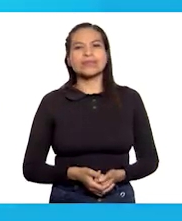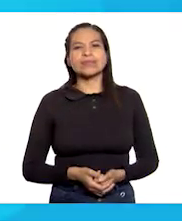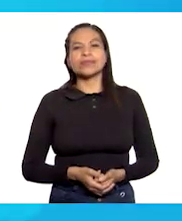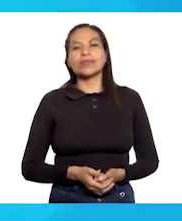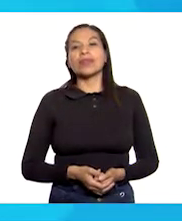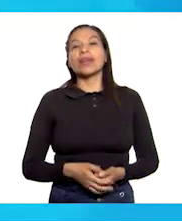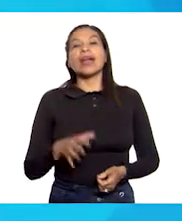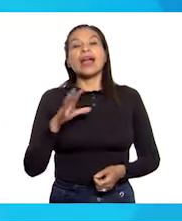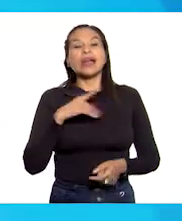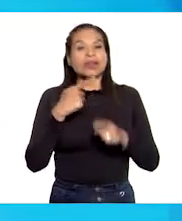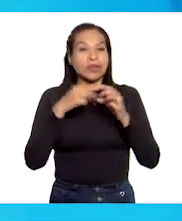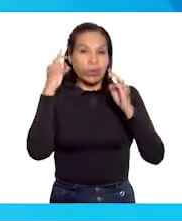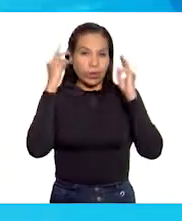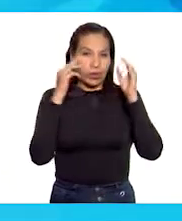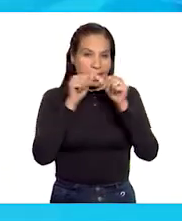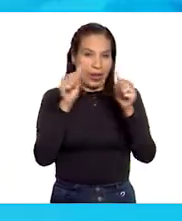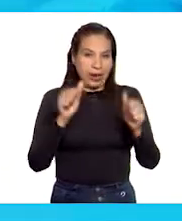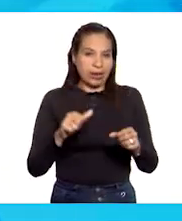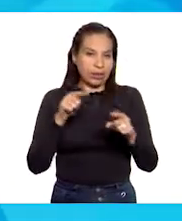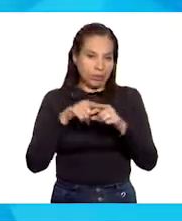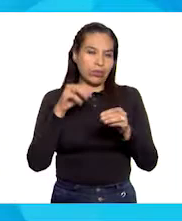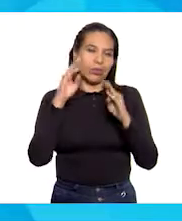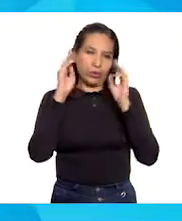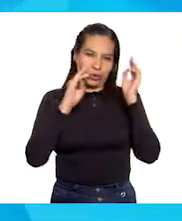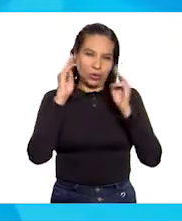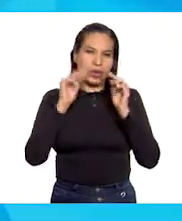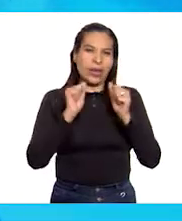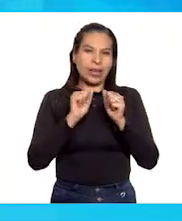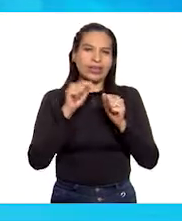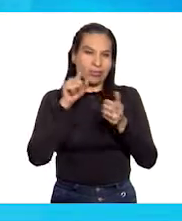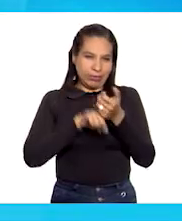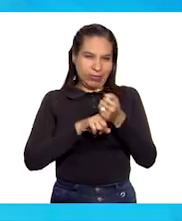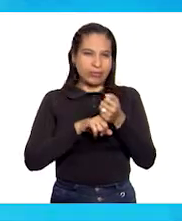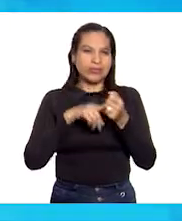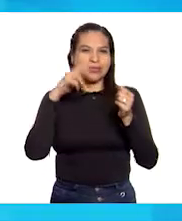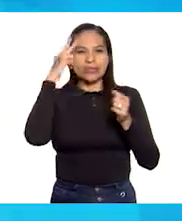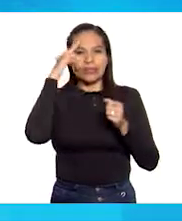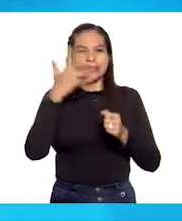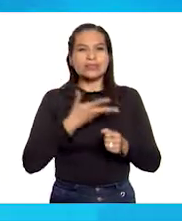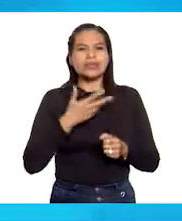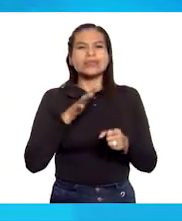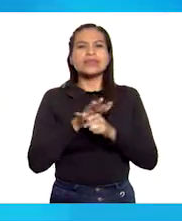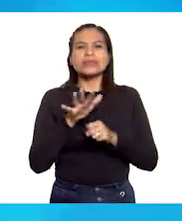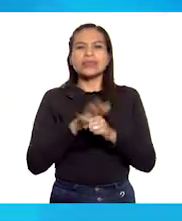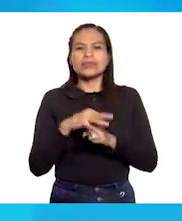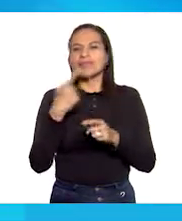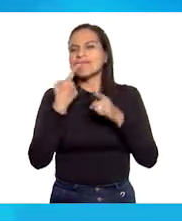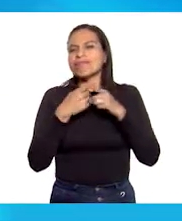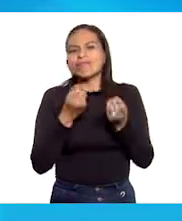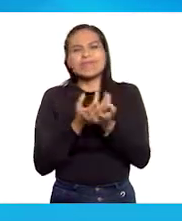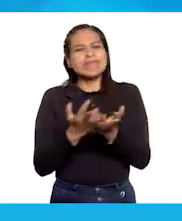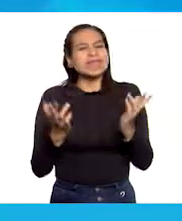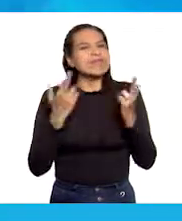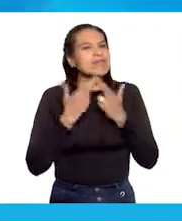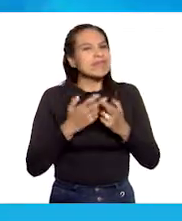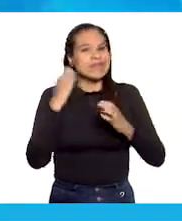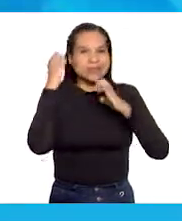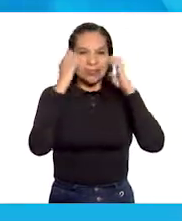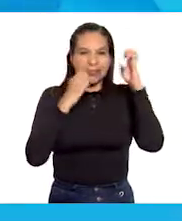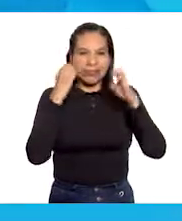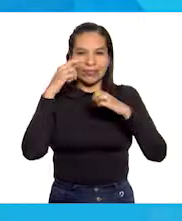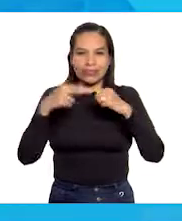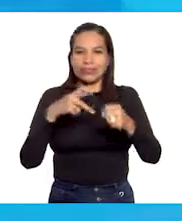Dentro de los museos de arte, como es el caso del Museo del Palacio de Bellas Artes, podemos encontrar una diversidad de exposiciones,